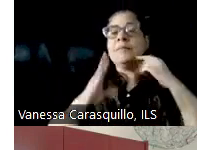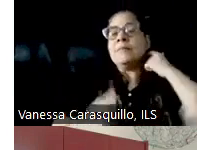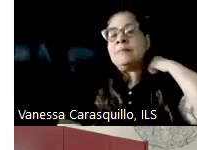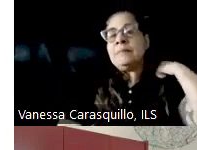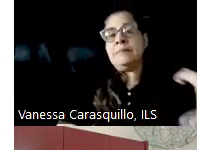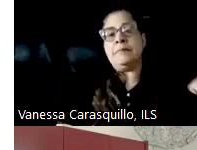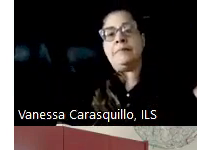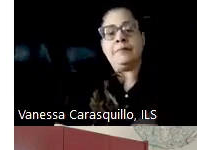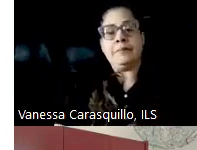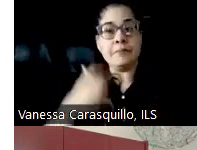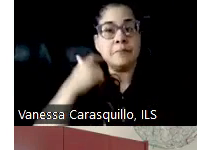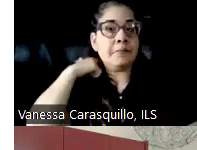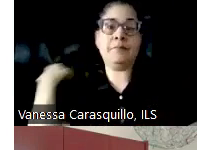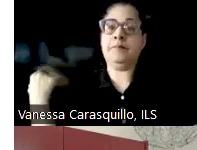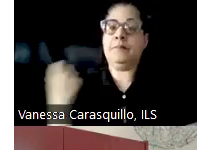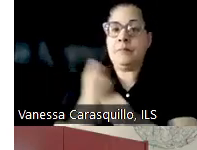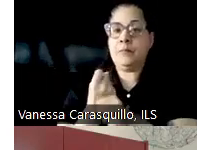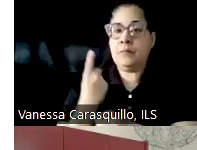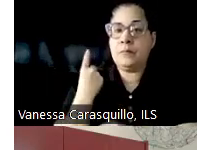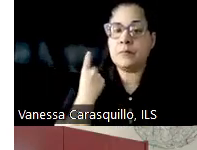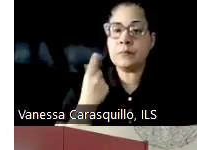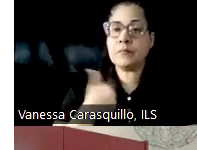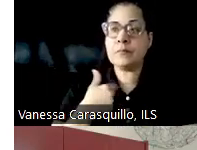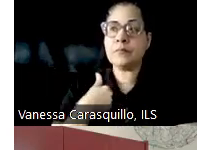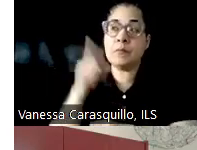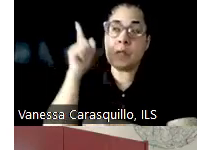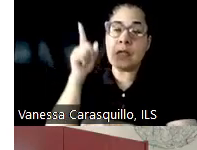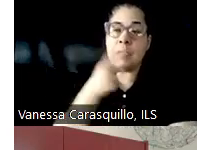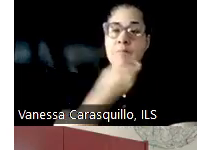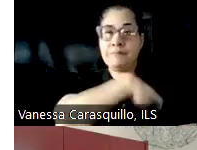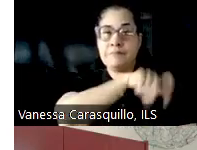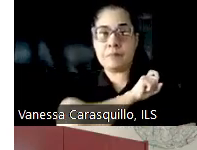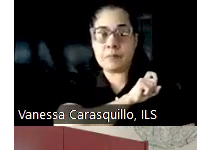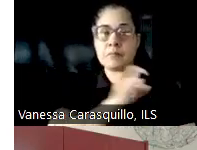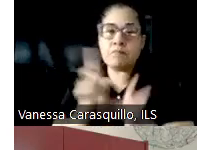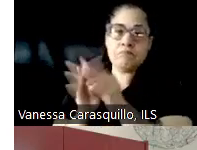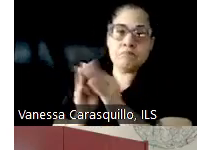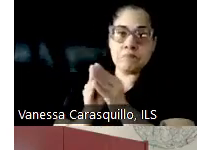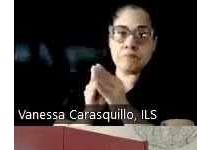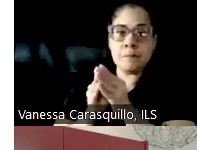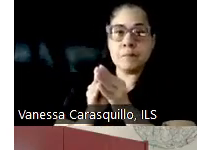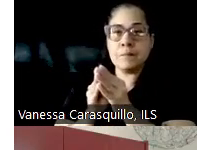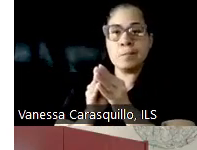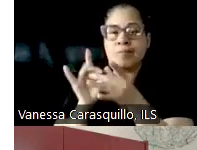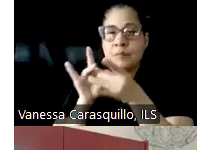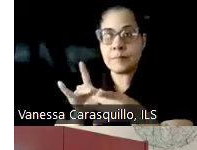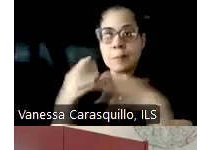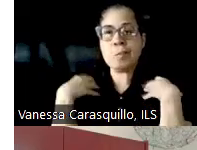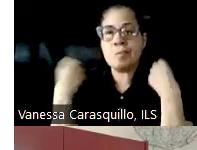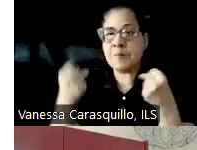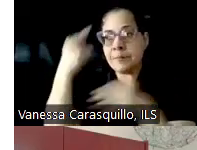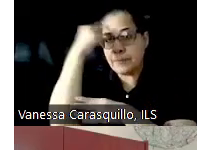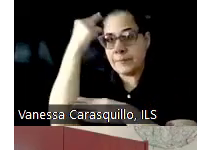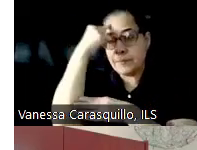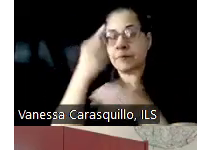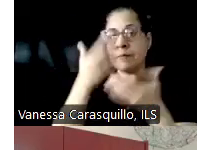Va a ser ahora un año, yo estuve en un congreso internacional en Madrid en relación a salud mental. Y una de las cosas